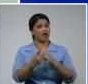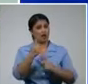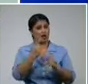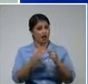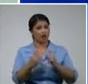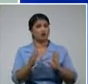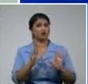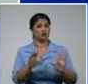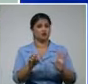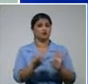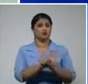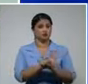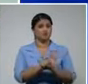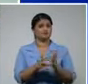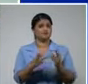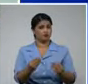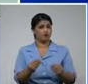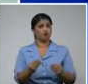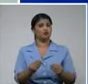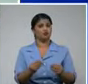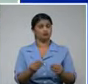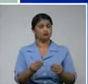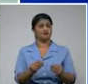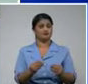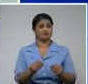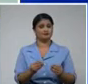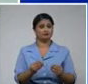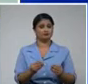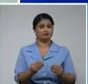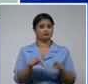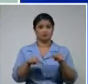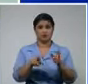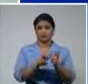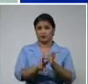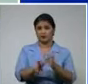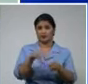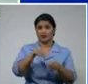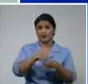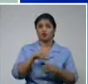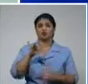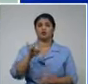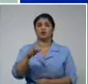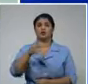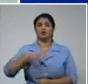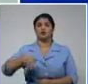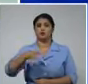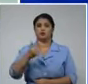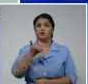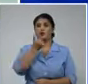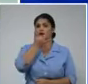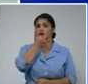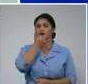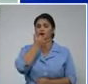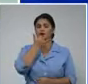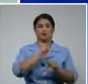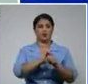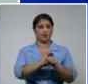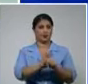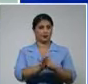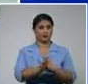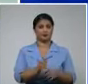anterior, 22 menos. En 7 municipios se afectaron ayer, o tuvieron casos